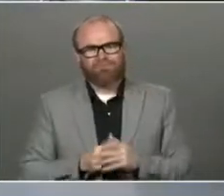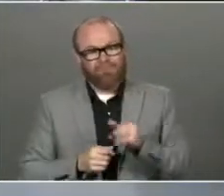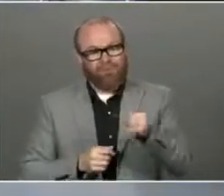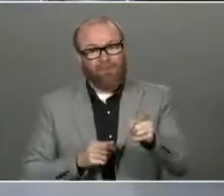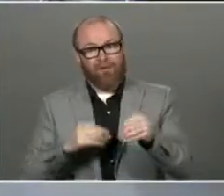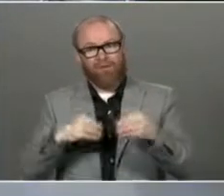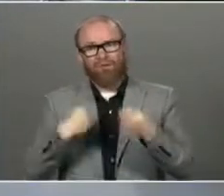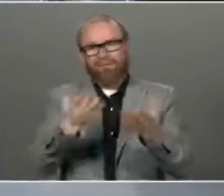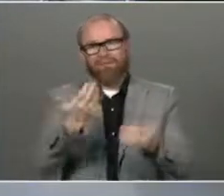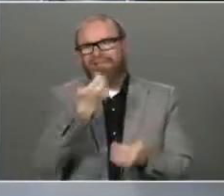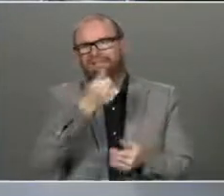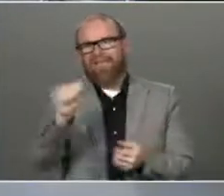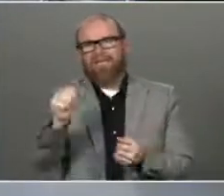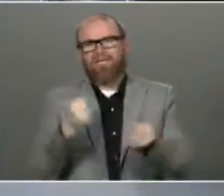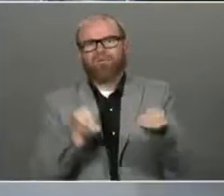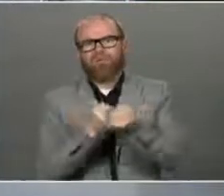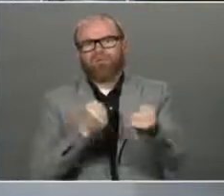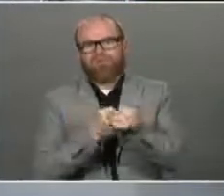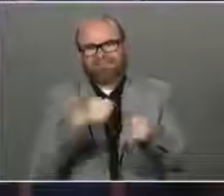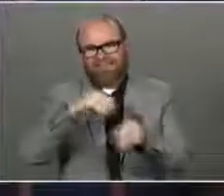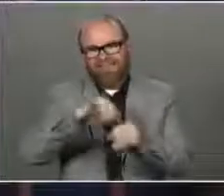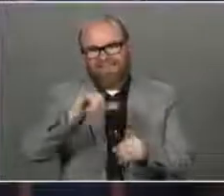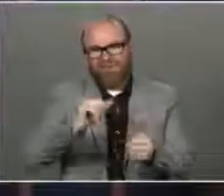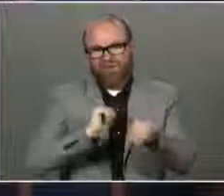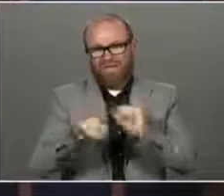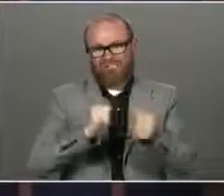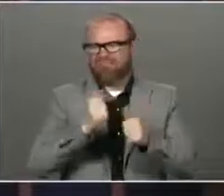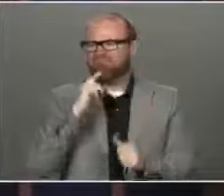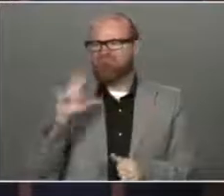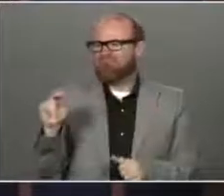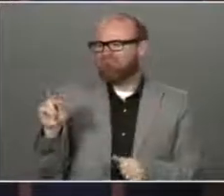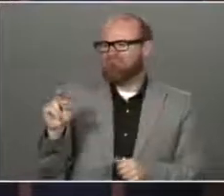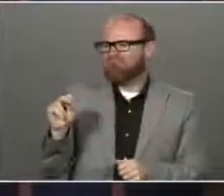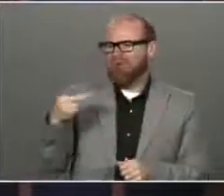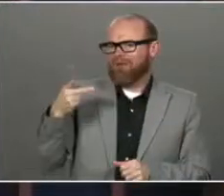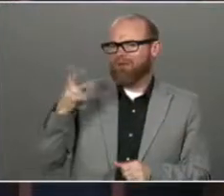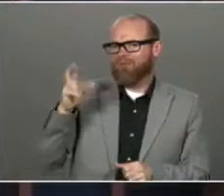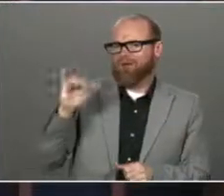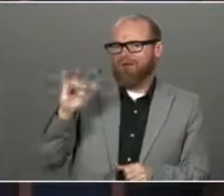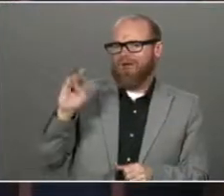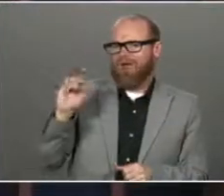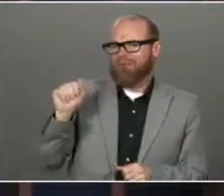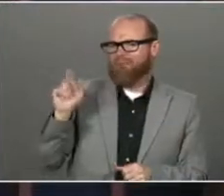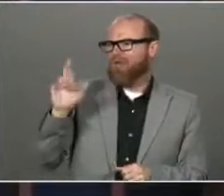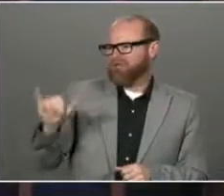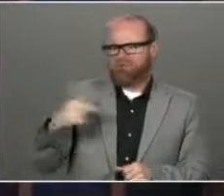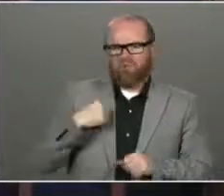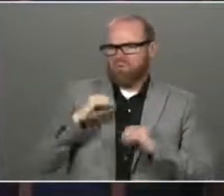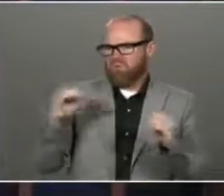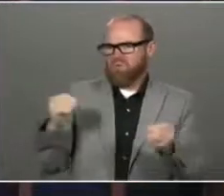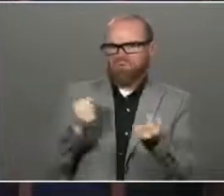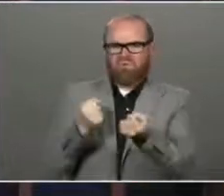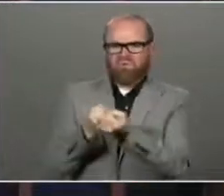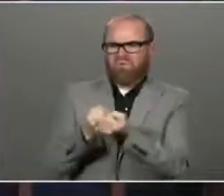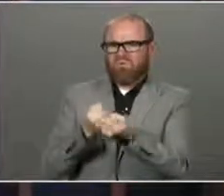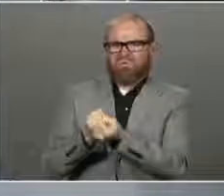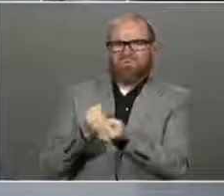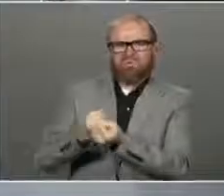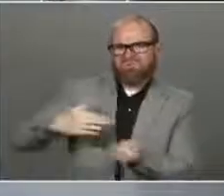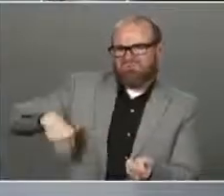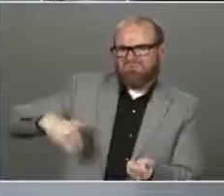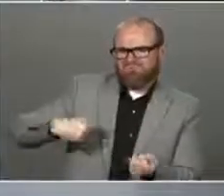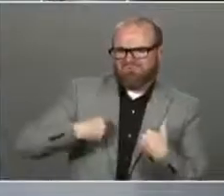¿Está emitiendo algún apoyo en alguna de estas? No en las votaciones o